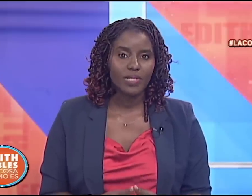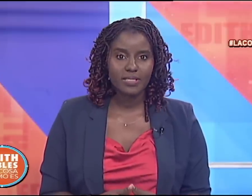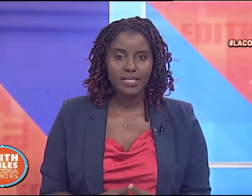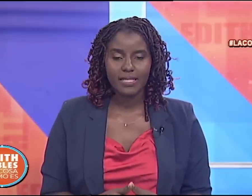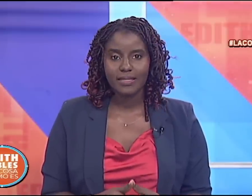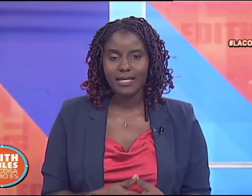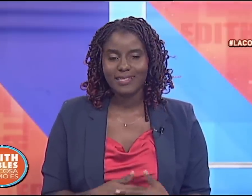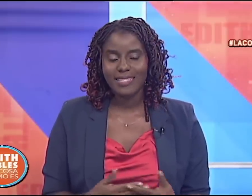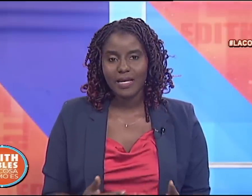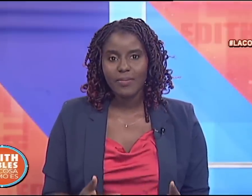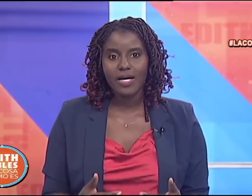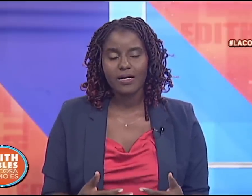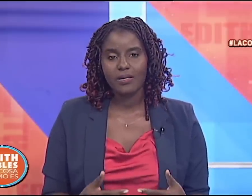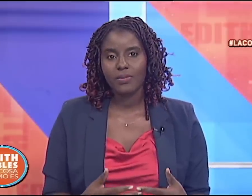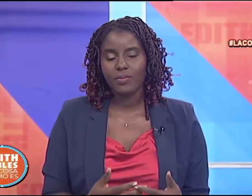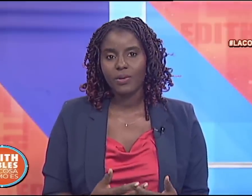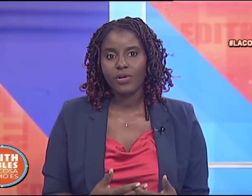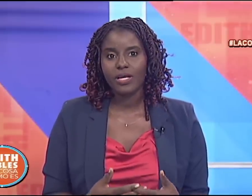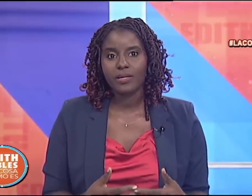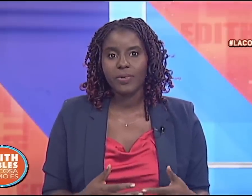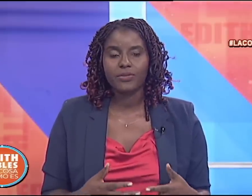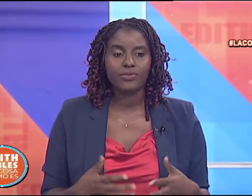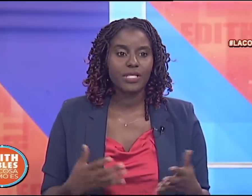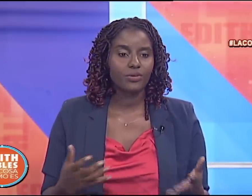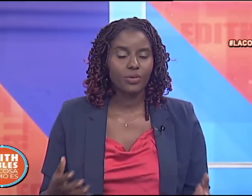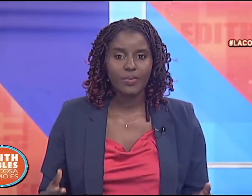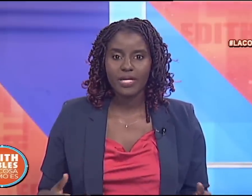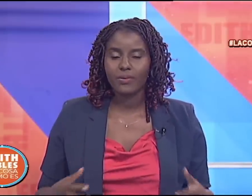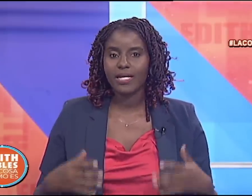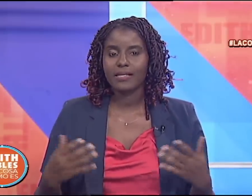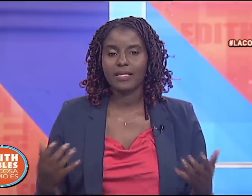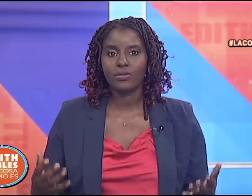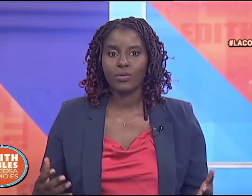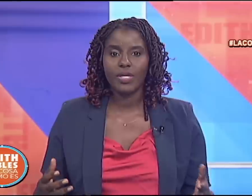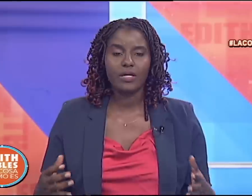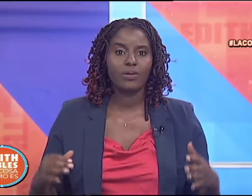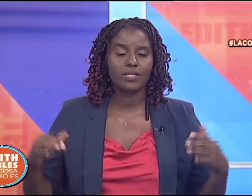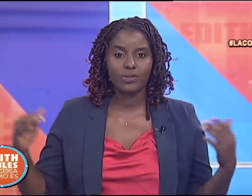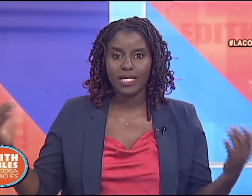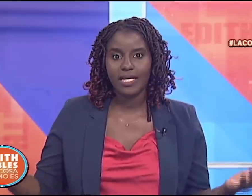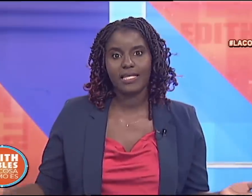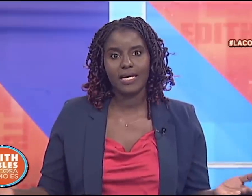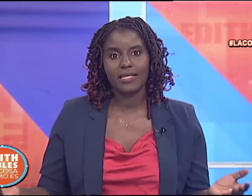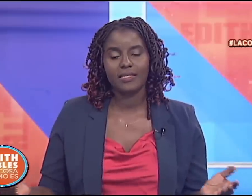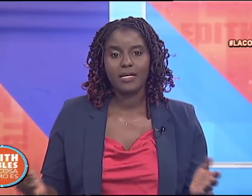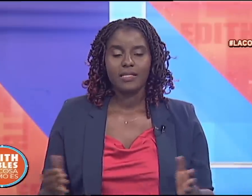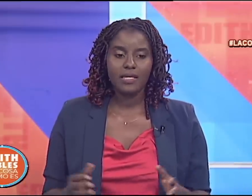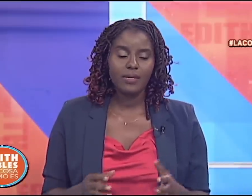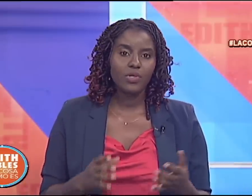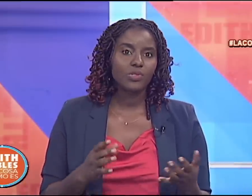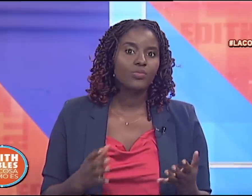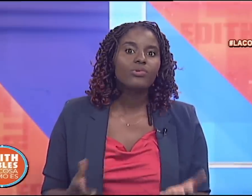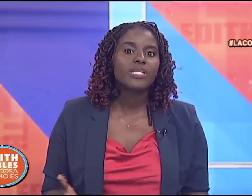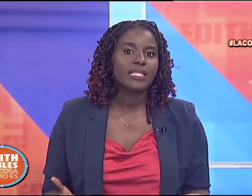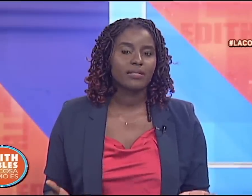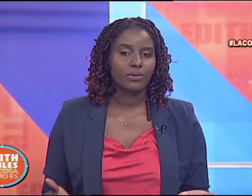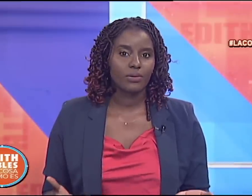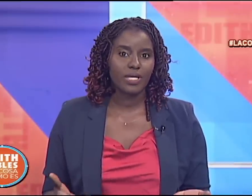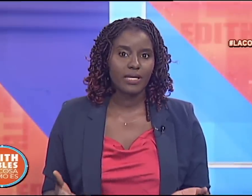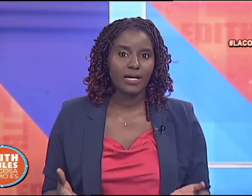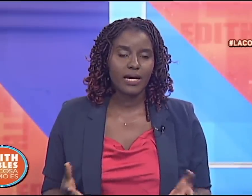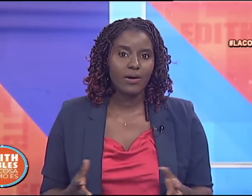hubo complicidad. El tema, y vuelvo y le repito, Santo Domingo, el Gran Santo Domingo, las ciudades aledañas, tenemos